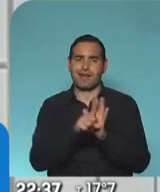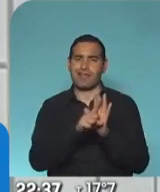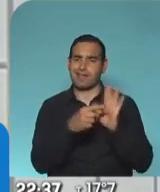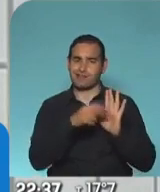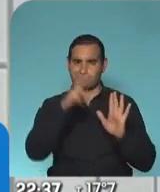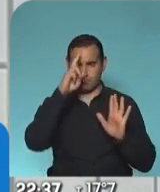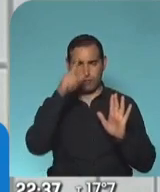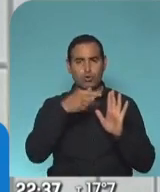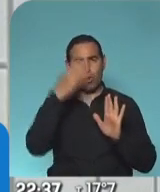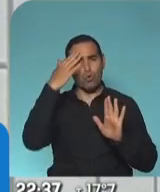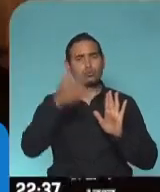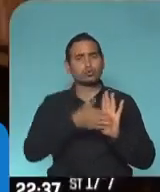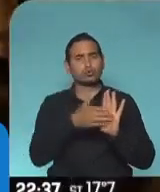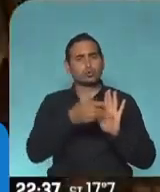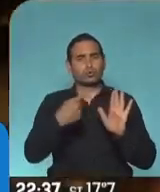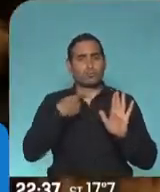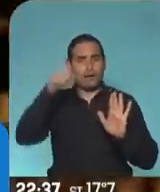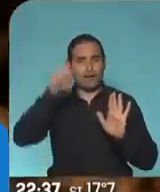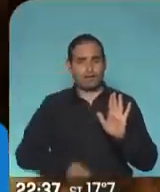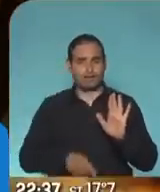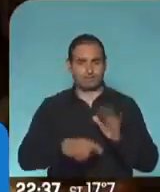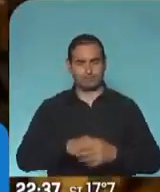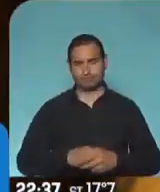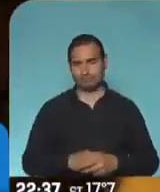la Constitución española.